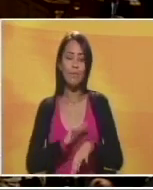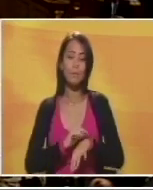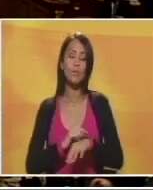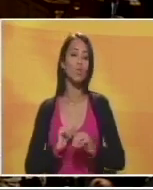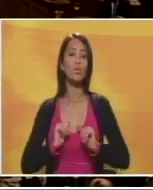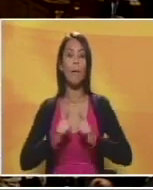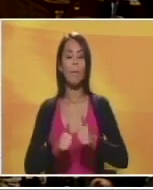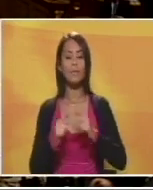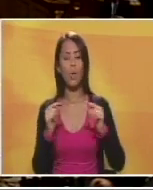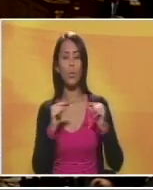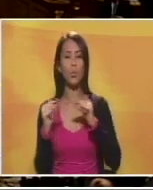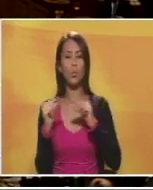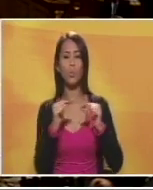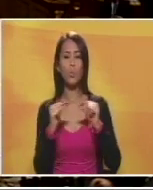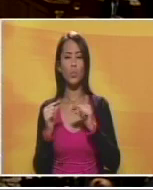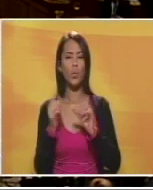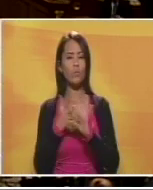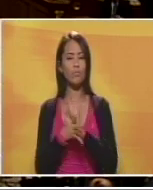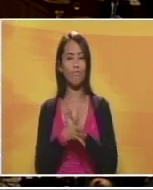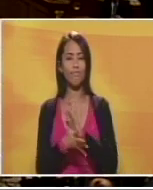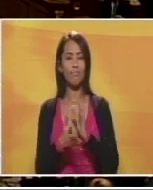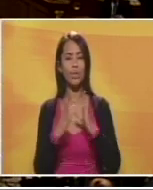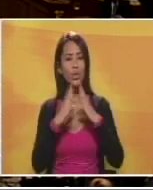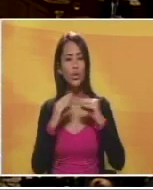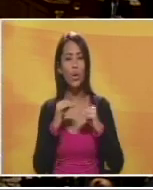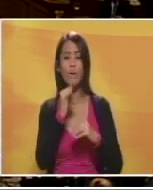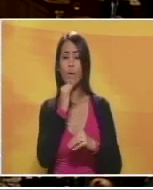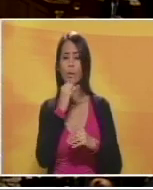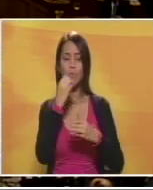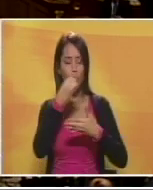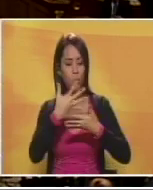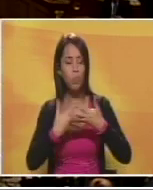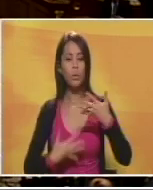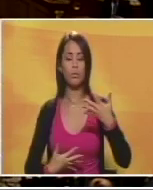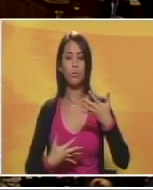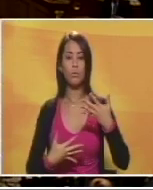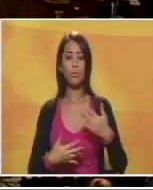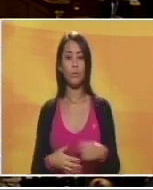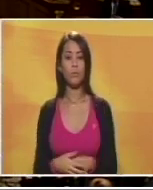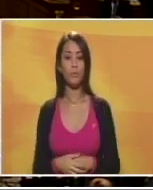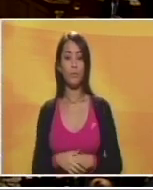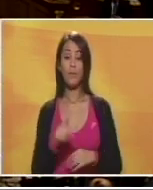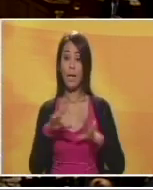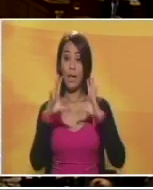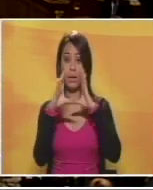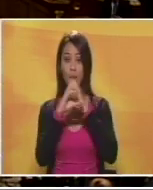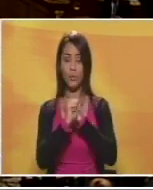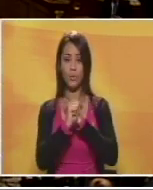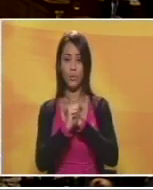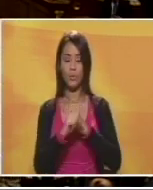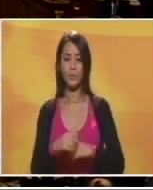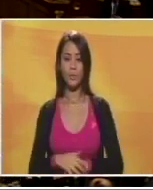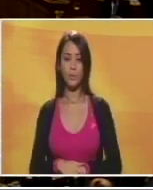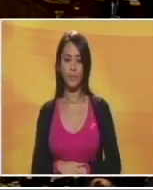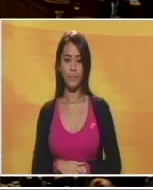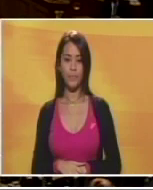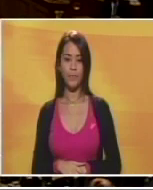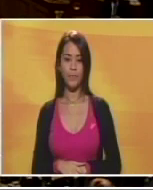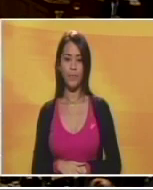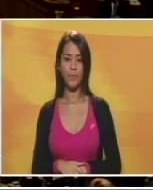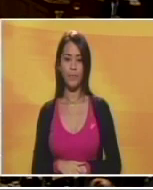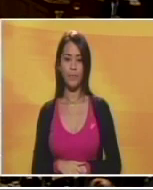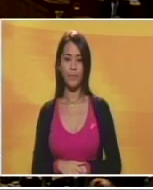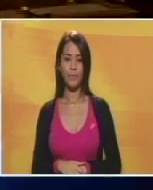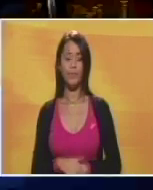ese caso aquí en la Asamblea Nacional y todos los detalles los presentaremos a todos ustedes en la emisión estelar de Noticiero Venevisión.